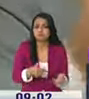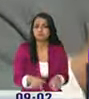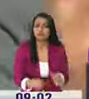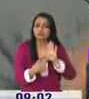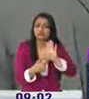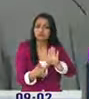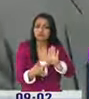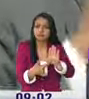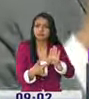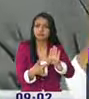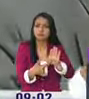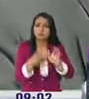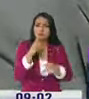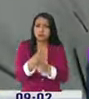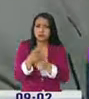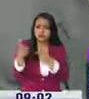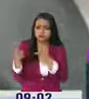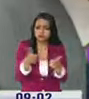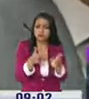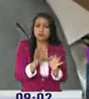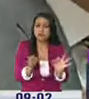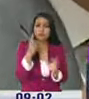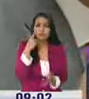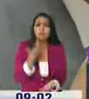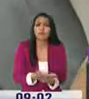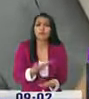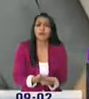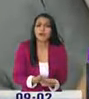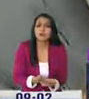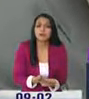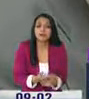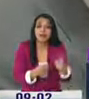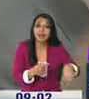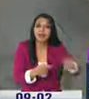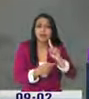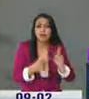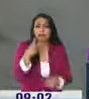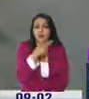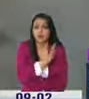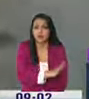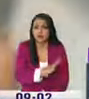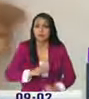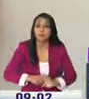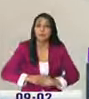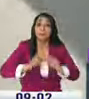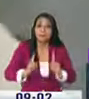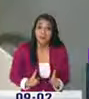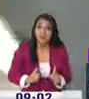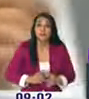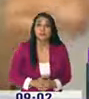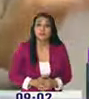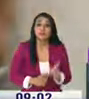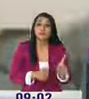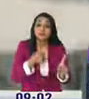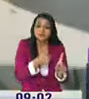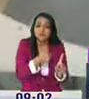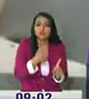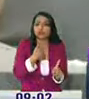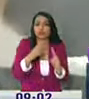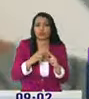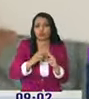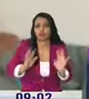habido cadena de custodia y es prueba obtenida de manera ilícita. En todo caso, este ciudadano, a quien no